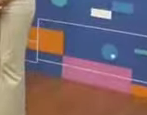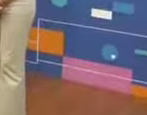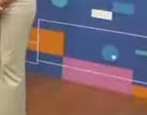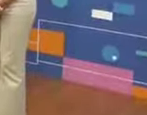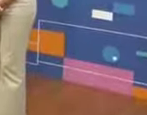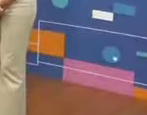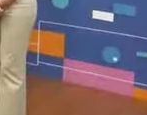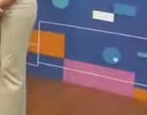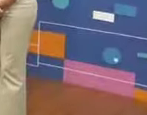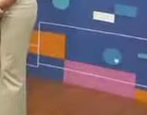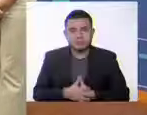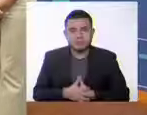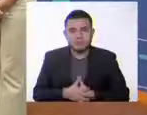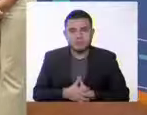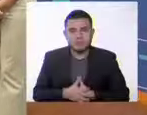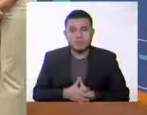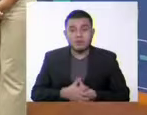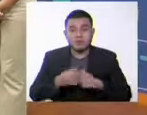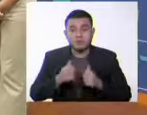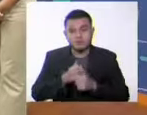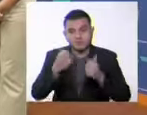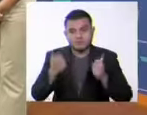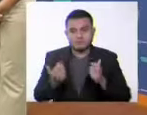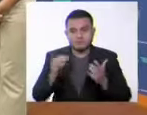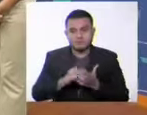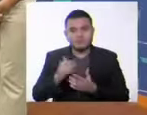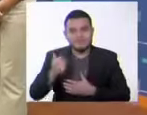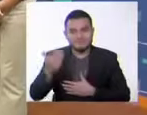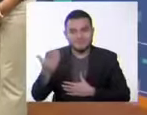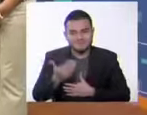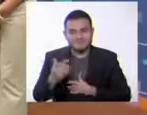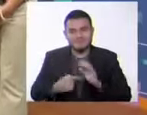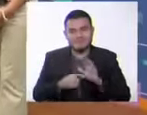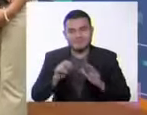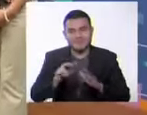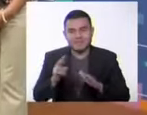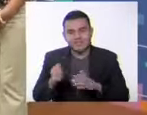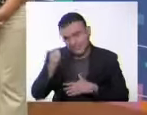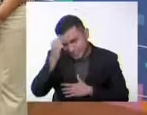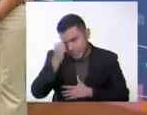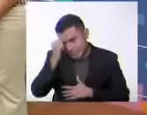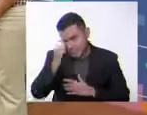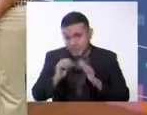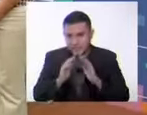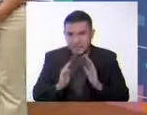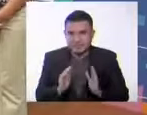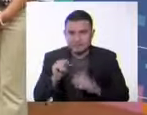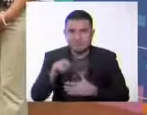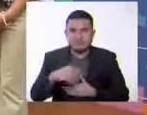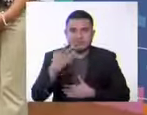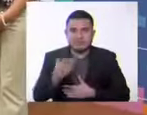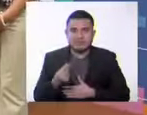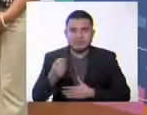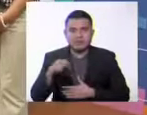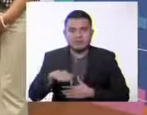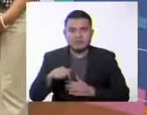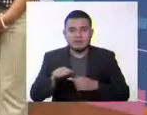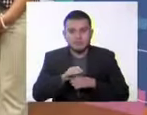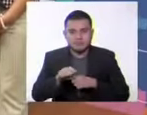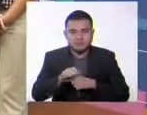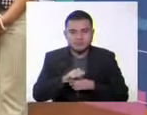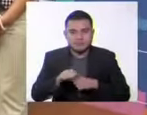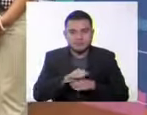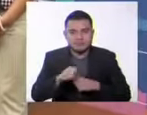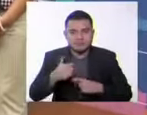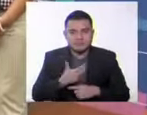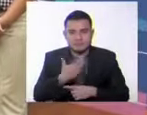Buenos días, amiguitos y amiguitas. Bienvenidos nuevamente a este espacio Aprendamos en Casa. Este día, el tema que vamos a trabajar hoy tiene que